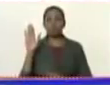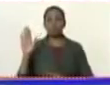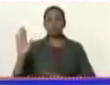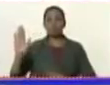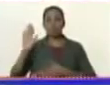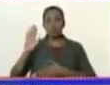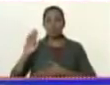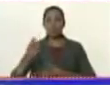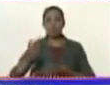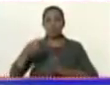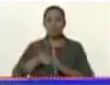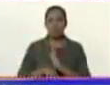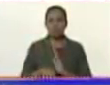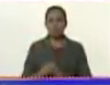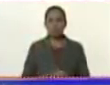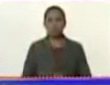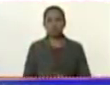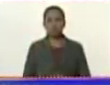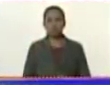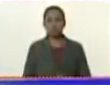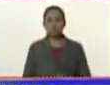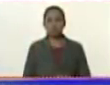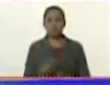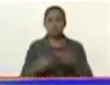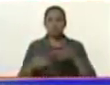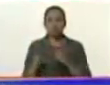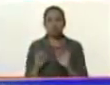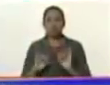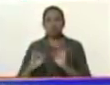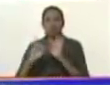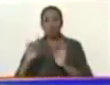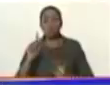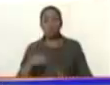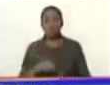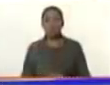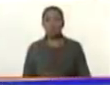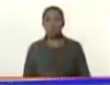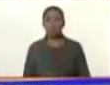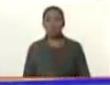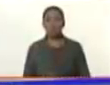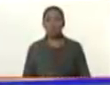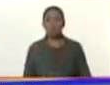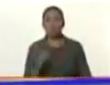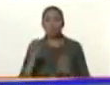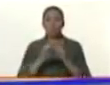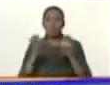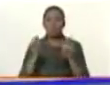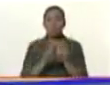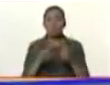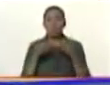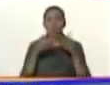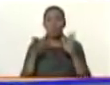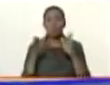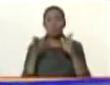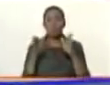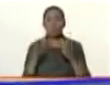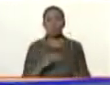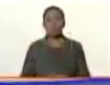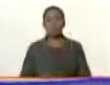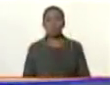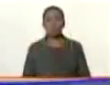comprometerme en la construcción de una educación pública